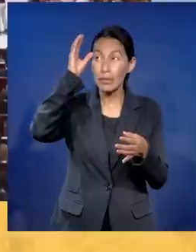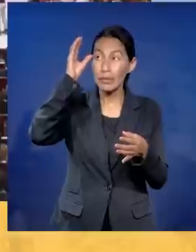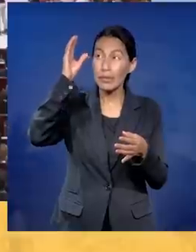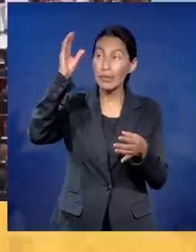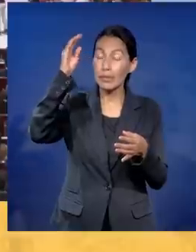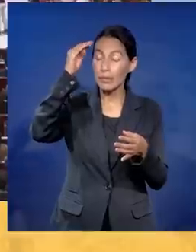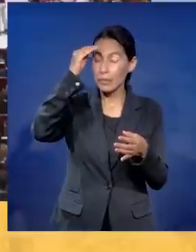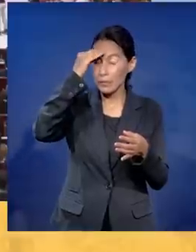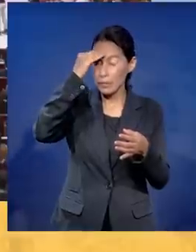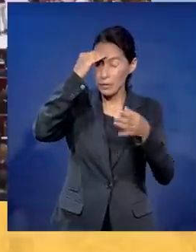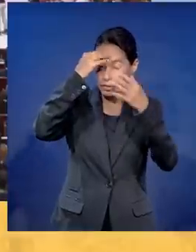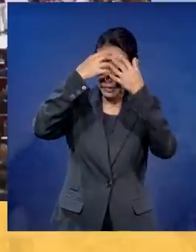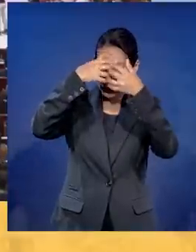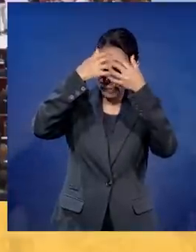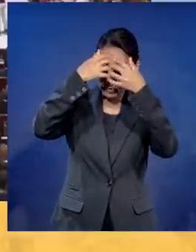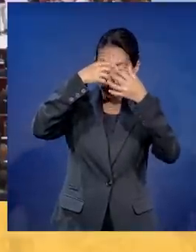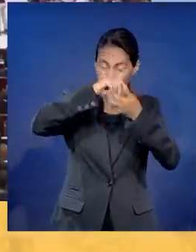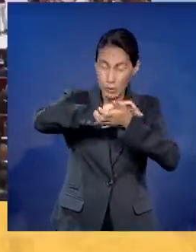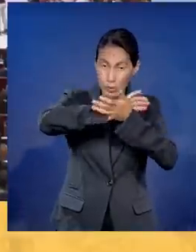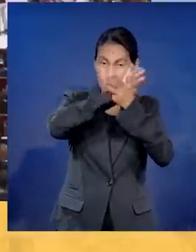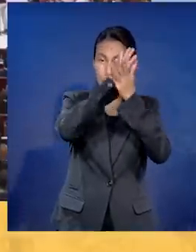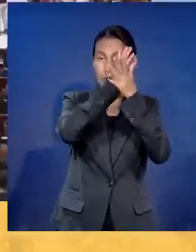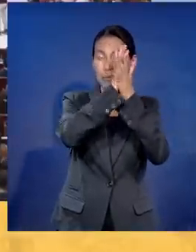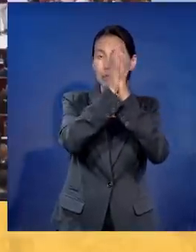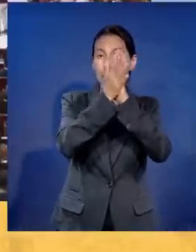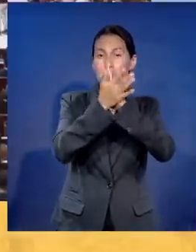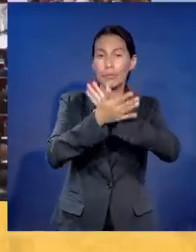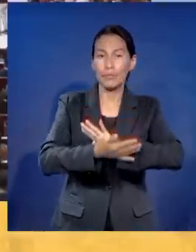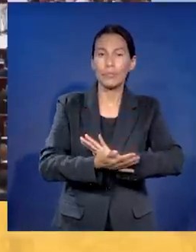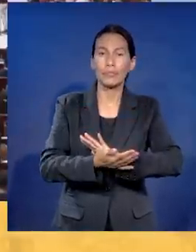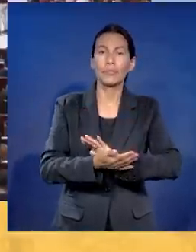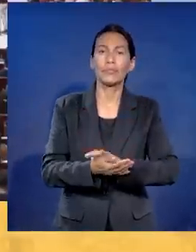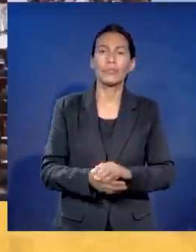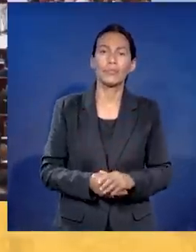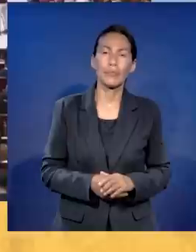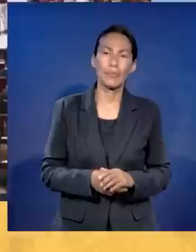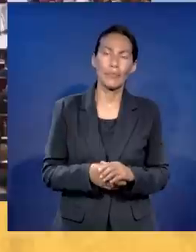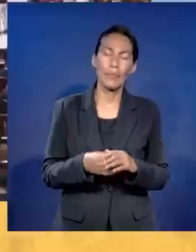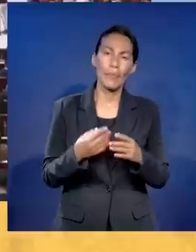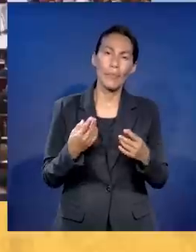que Cristo haga una transformación en nuestra mente